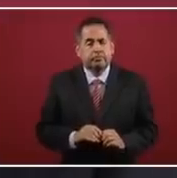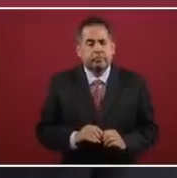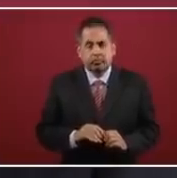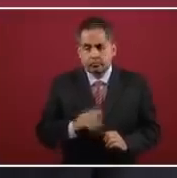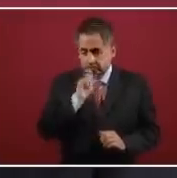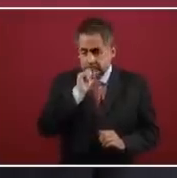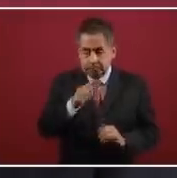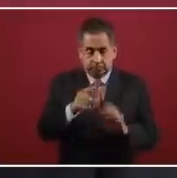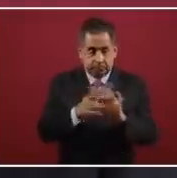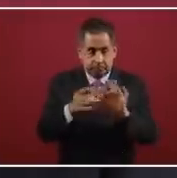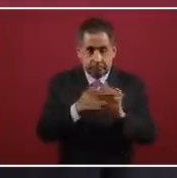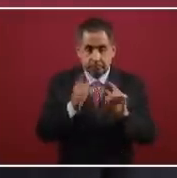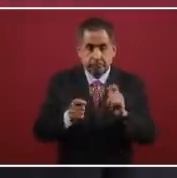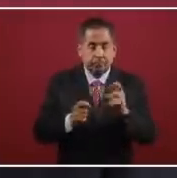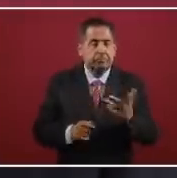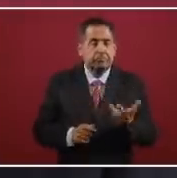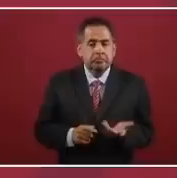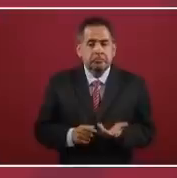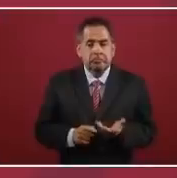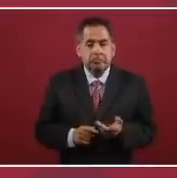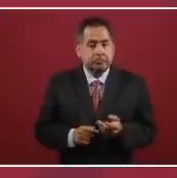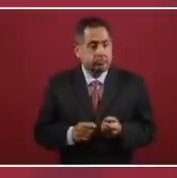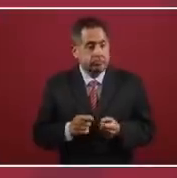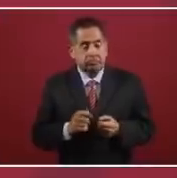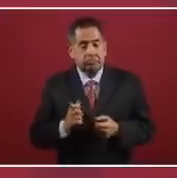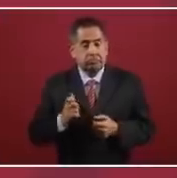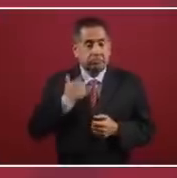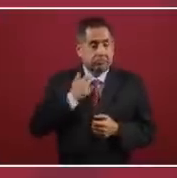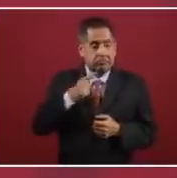situaciones en donde líderes